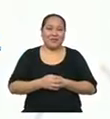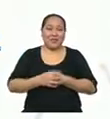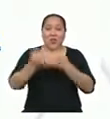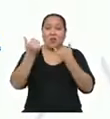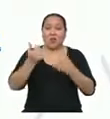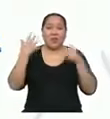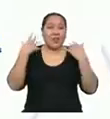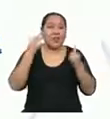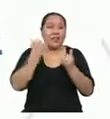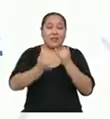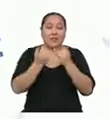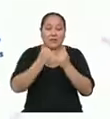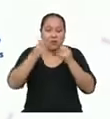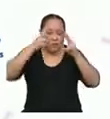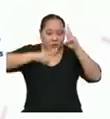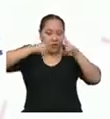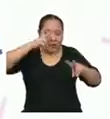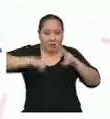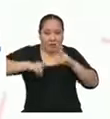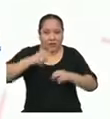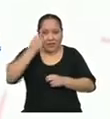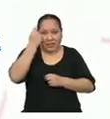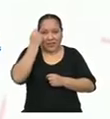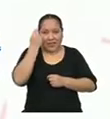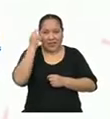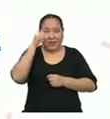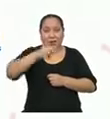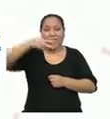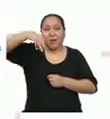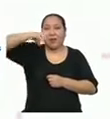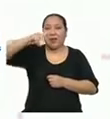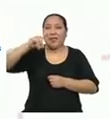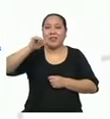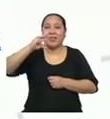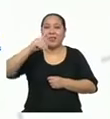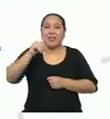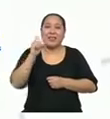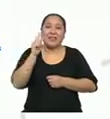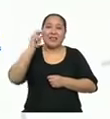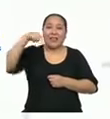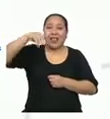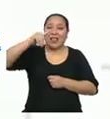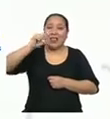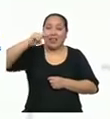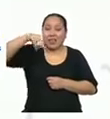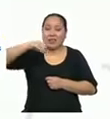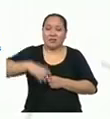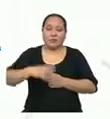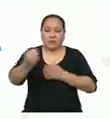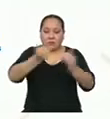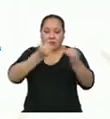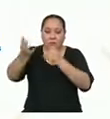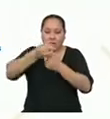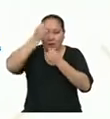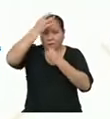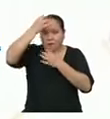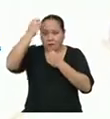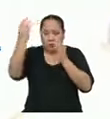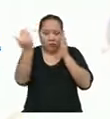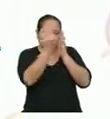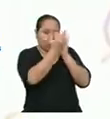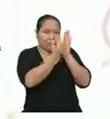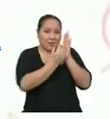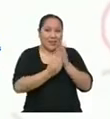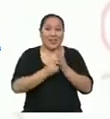Hoy determinamos e interpretamos las medidas de tendencia central para poder sacar conclusiones sobre la información que recolectamos en nuestra encuesta del